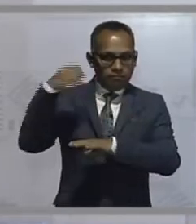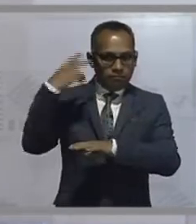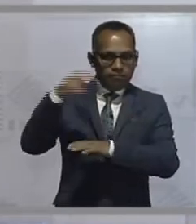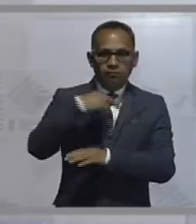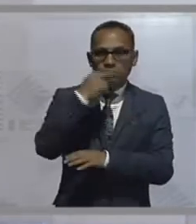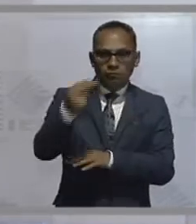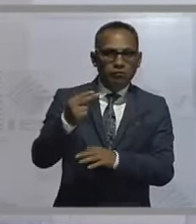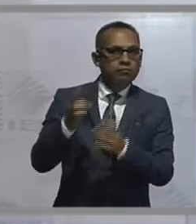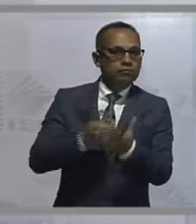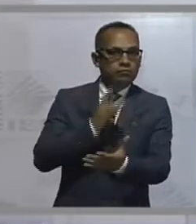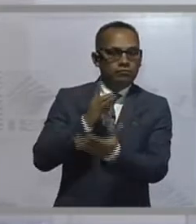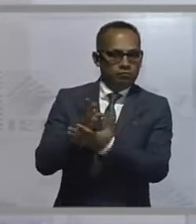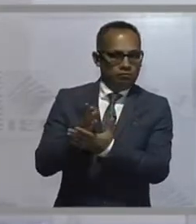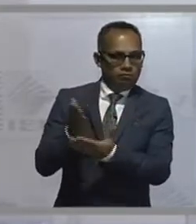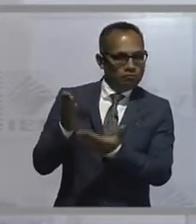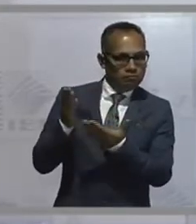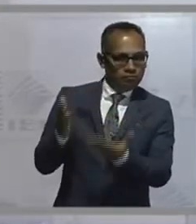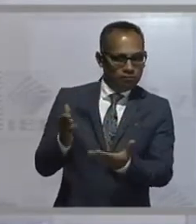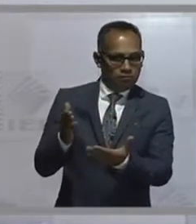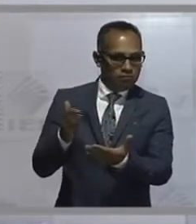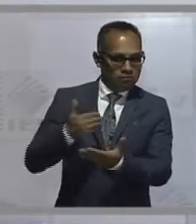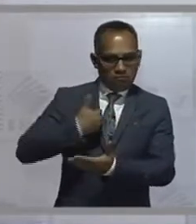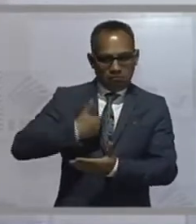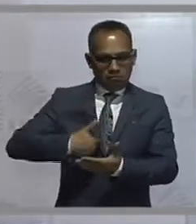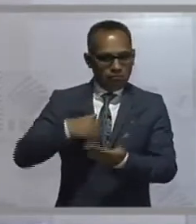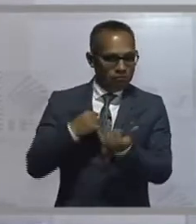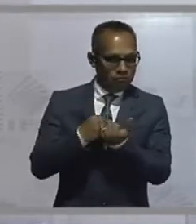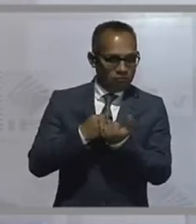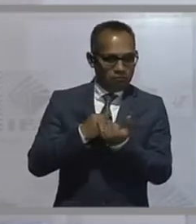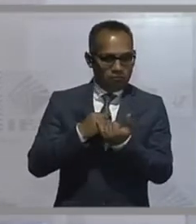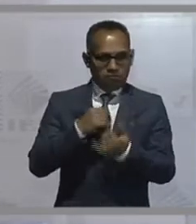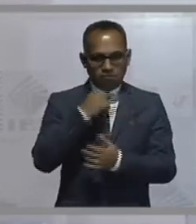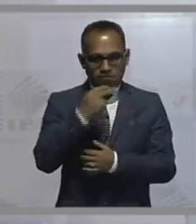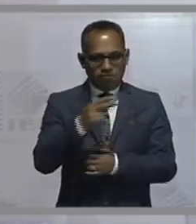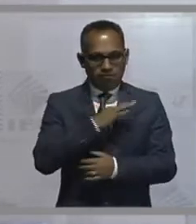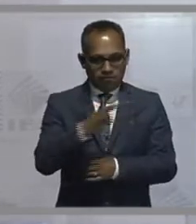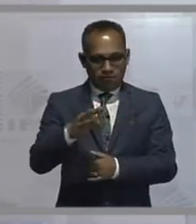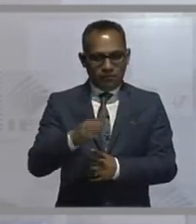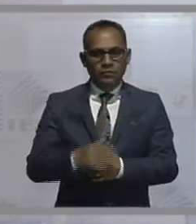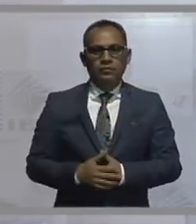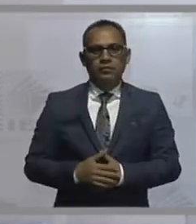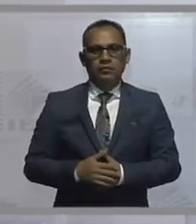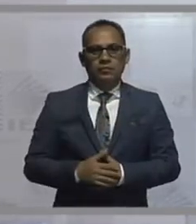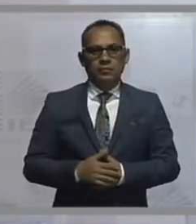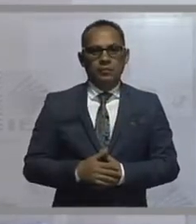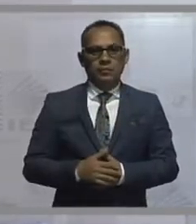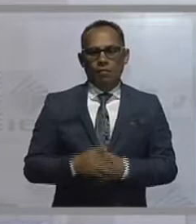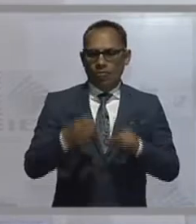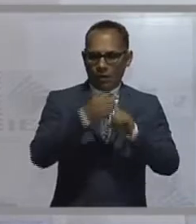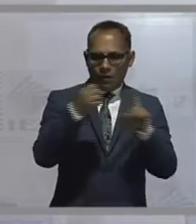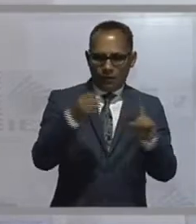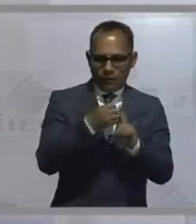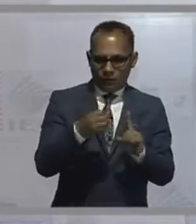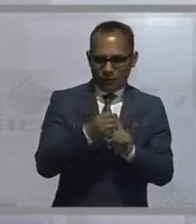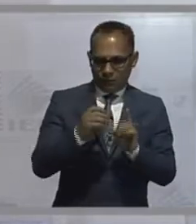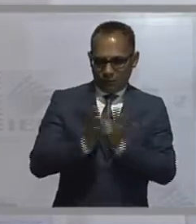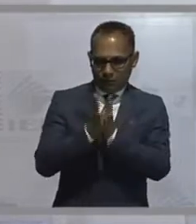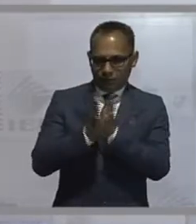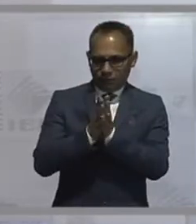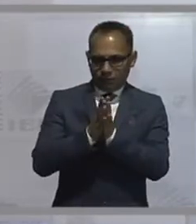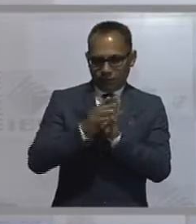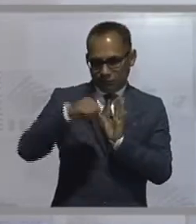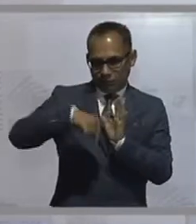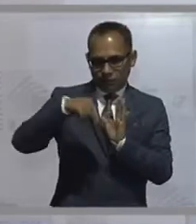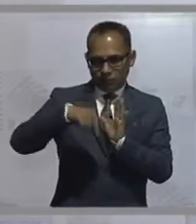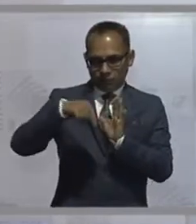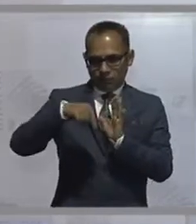se permitirá que el público asistente haga uso de la voz el orden de intervención y la ubicación en el escenario de la